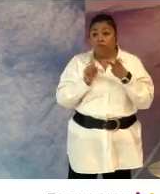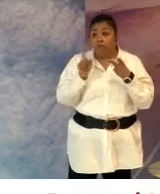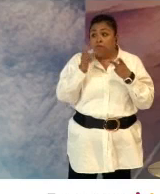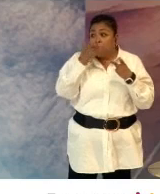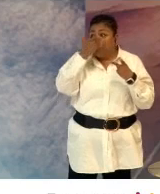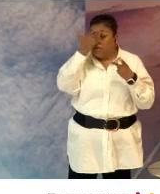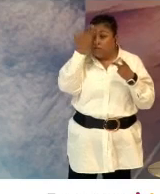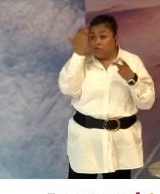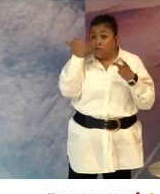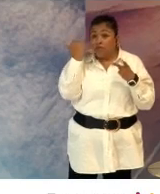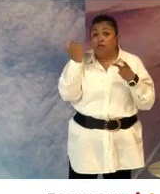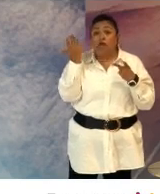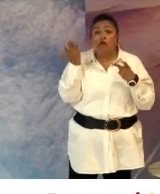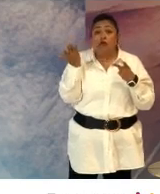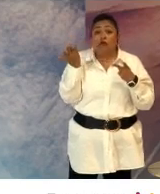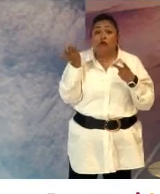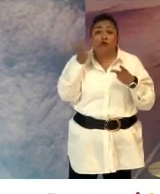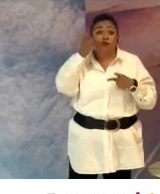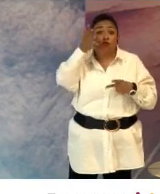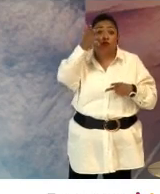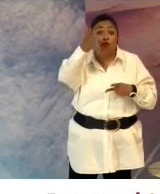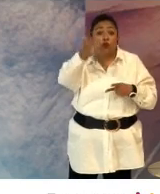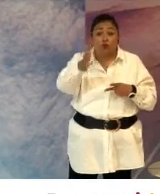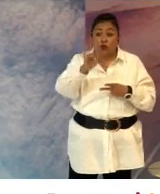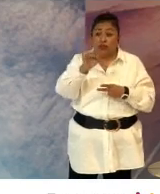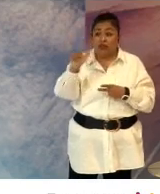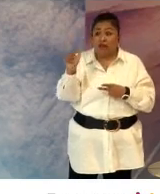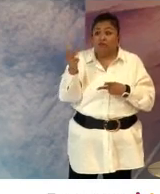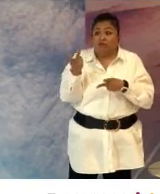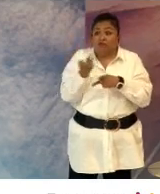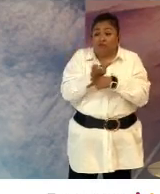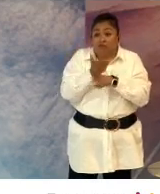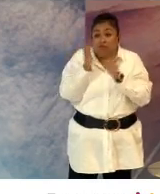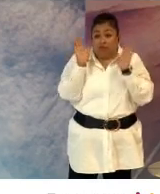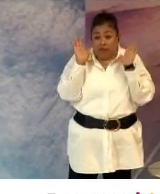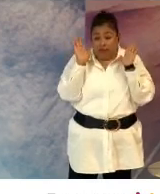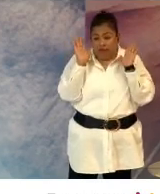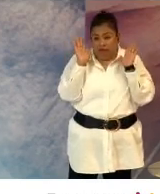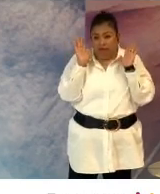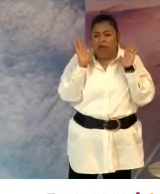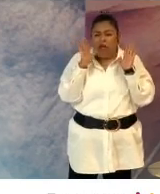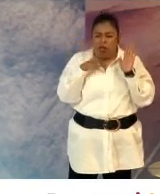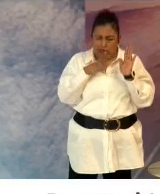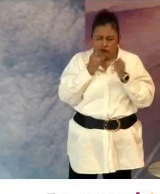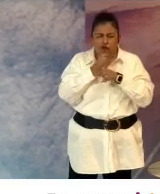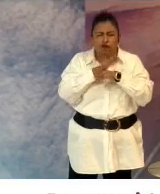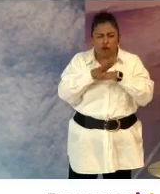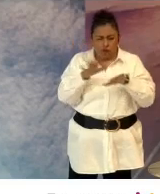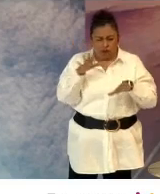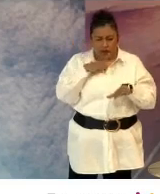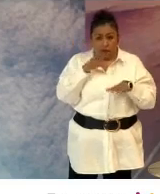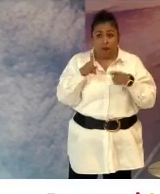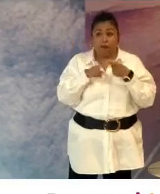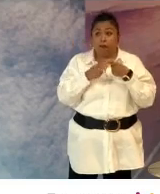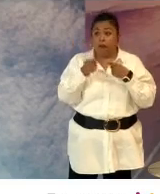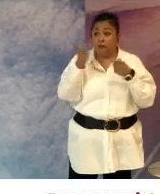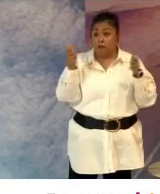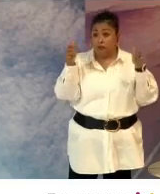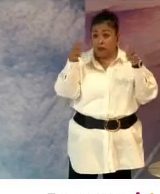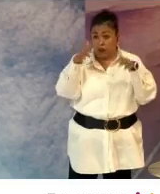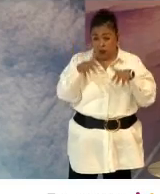sabemos qué nos traerá el futuro de la inteligencia artificial, pero sí tenemos algunos datos. El primer